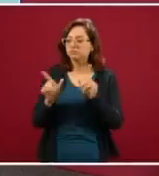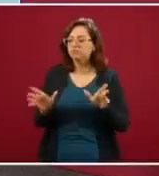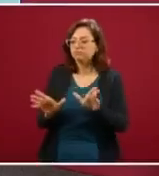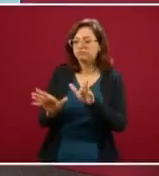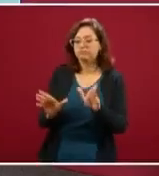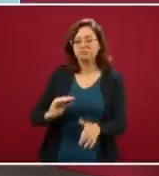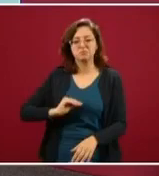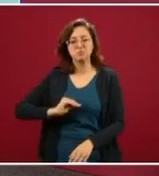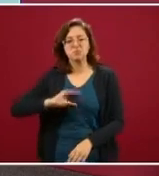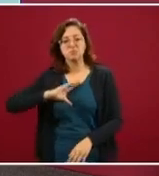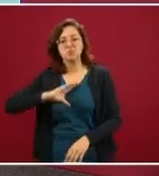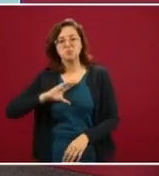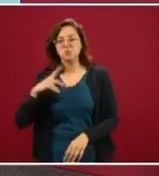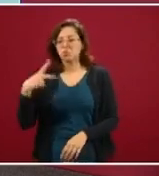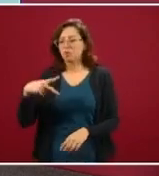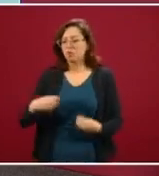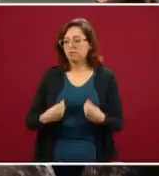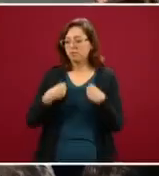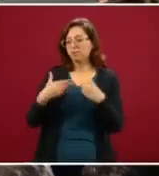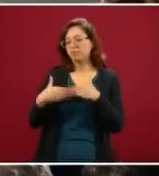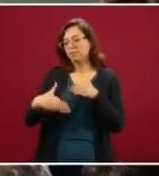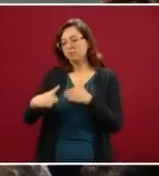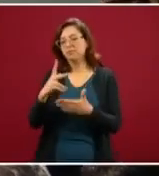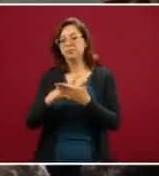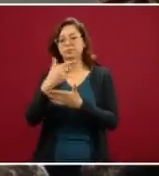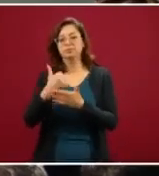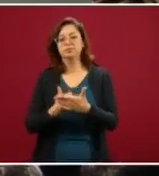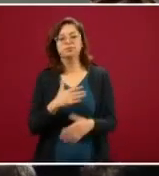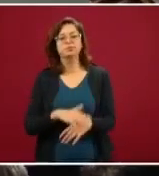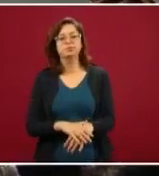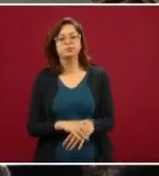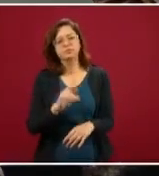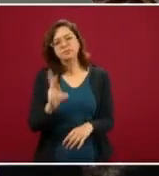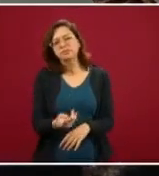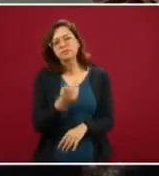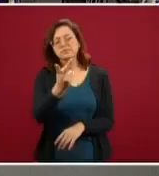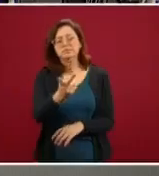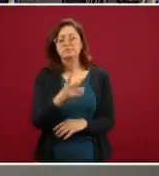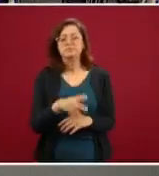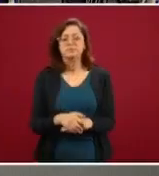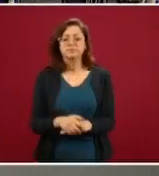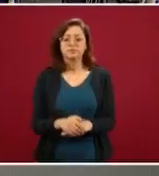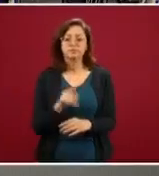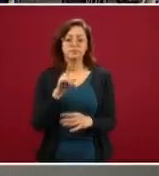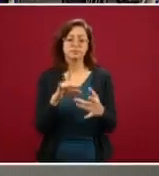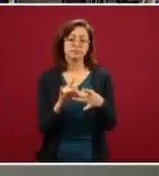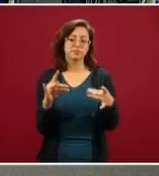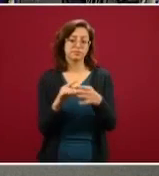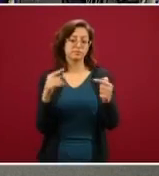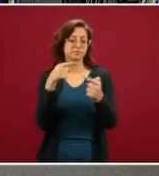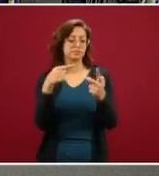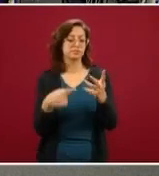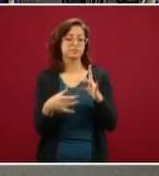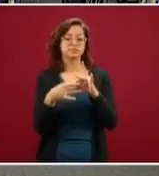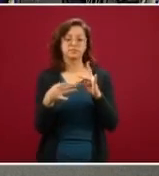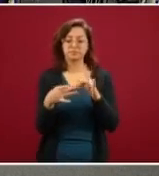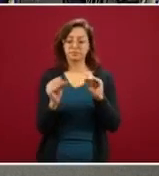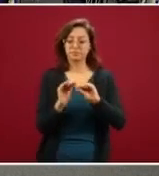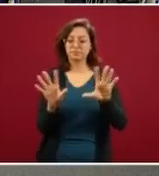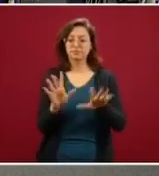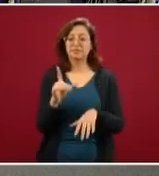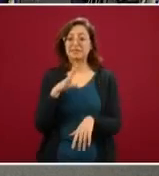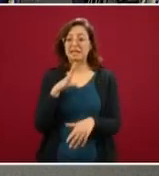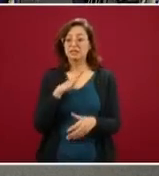tengan proyecto de vida. ¿Y qué tan viable, por ejemplo, doctora, es esto que usted ha explicado puntualmente? Hay